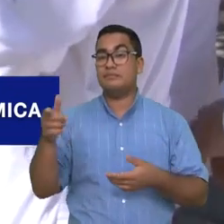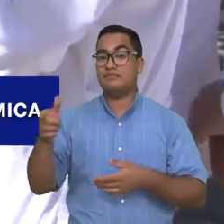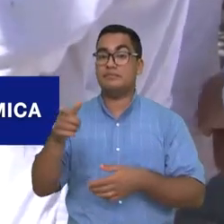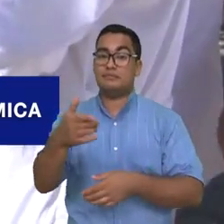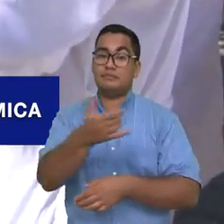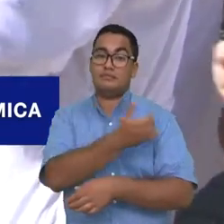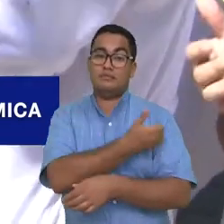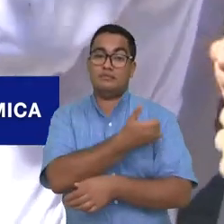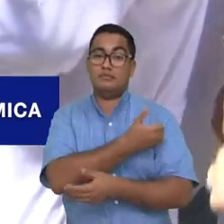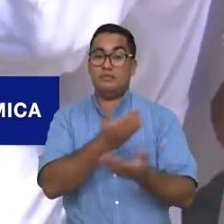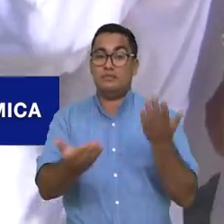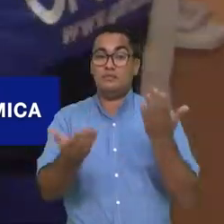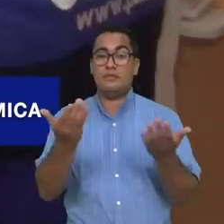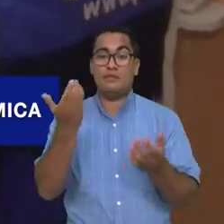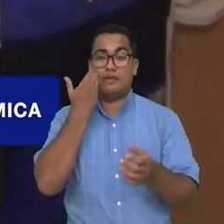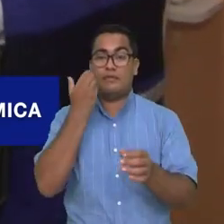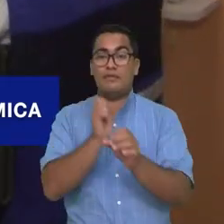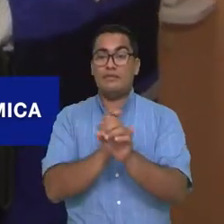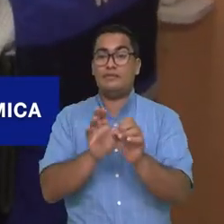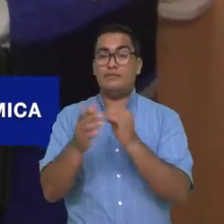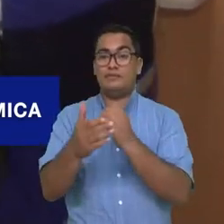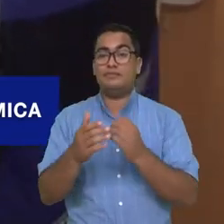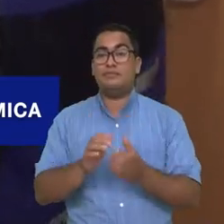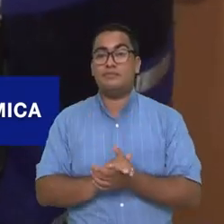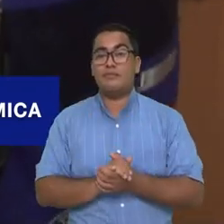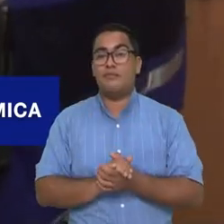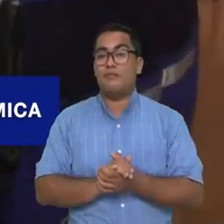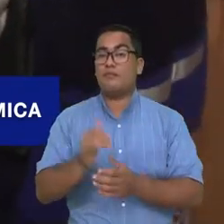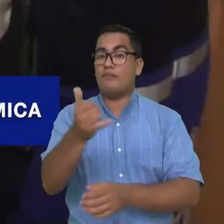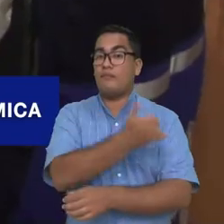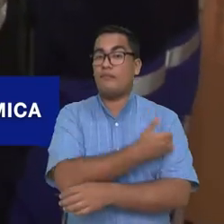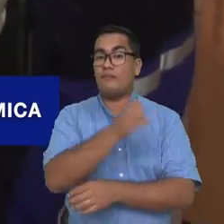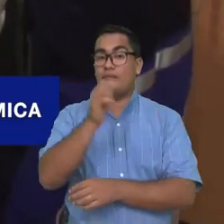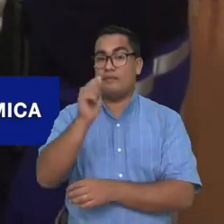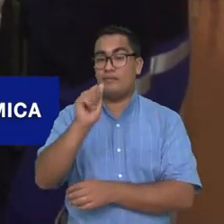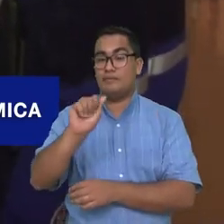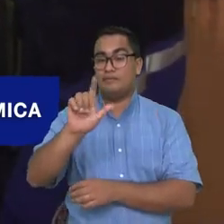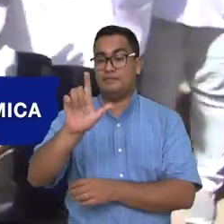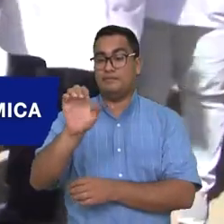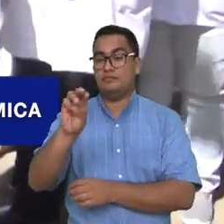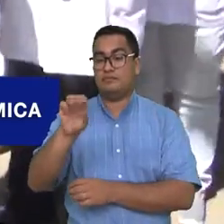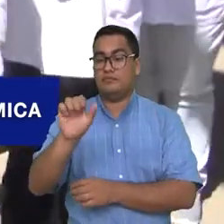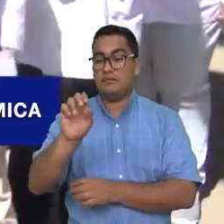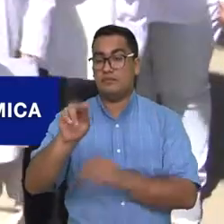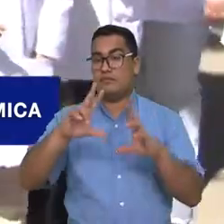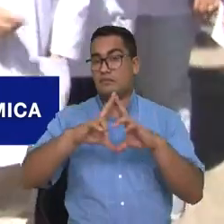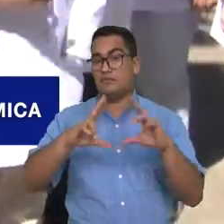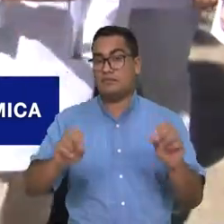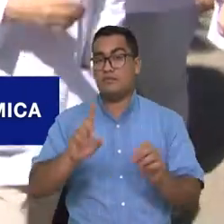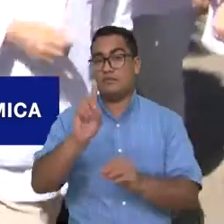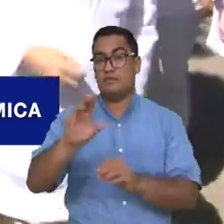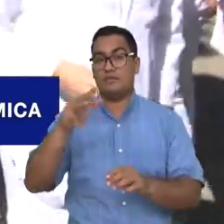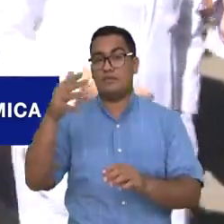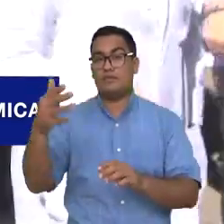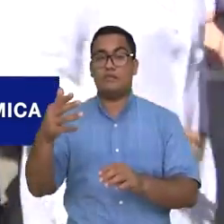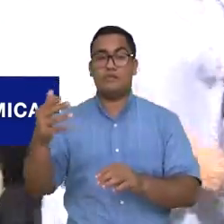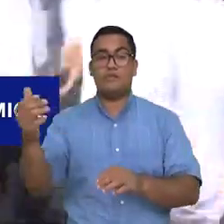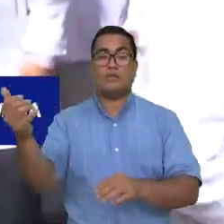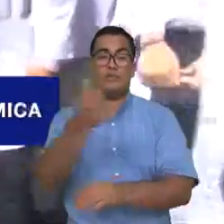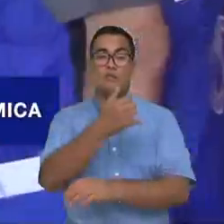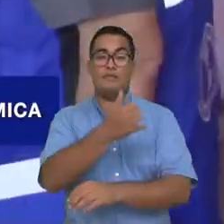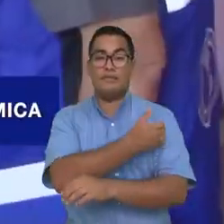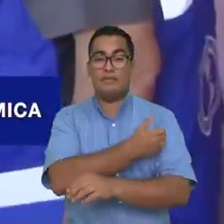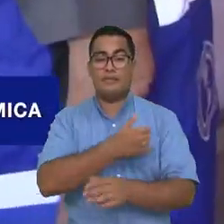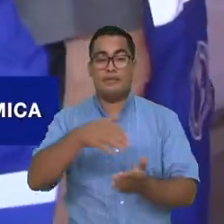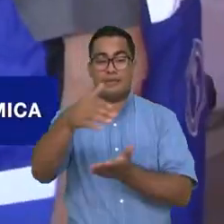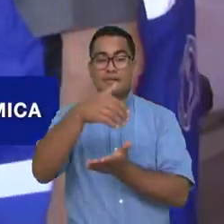hospitalario ante posibles casos de coronavirus. El Hospital Alemán Nicaragüense es uno de los 19 centros de salud